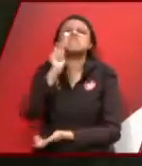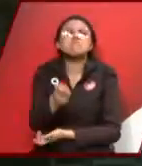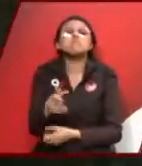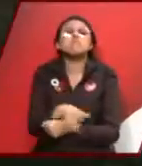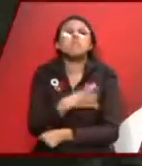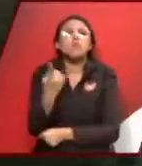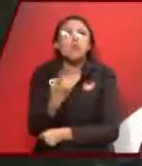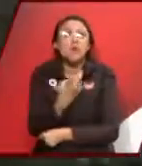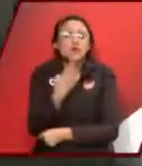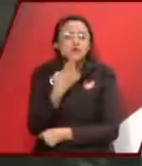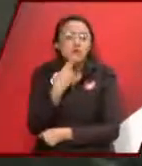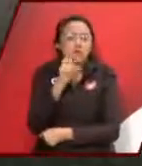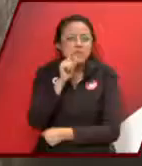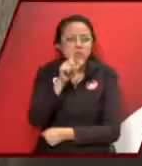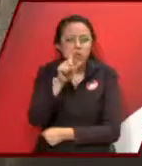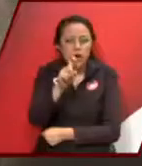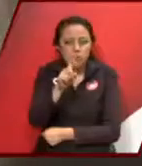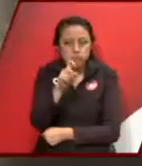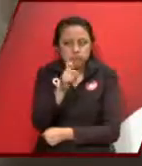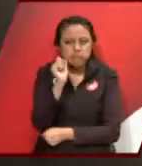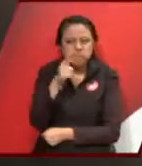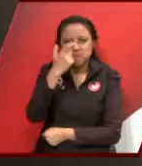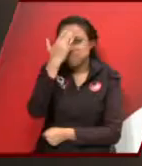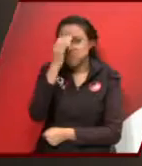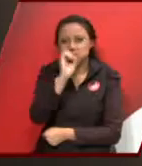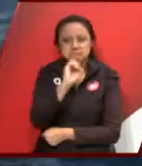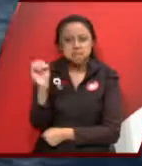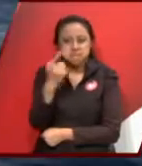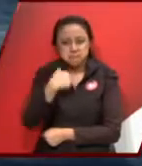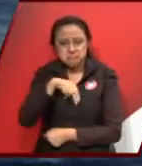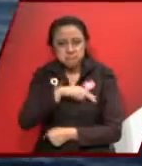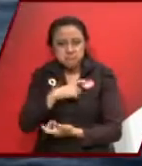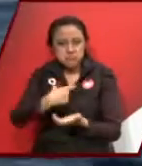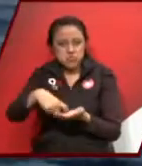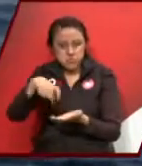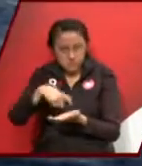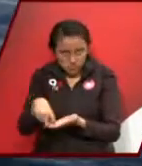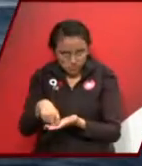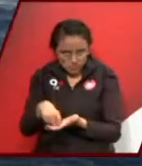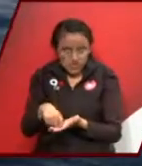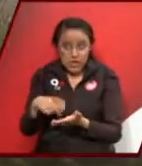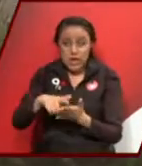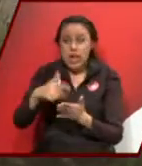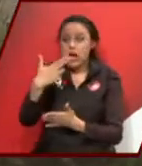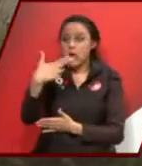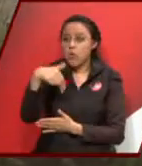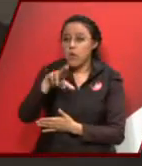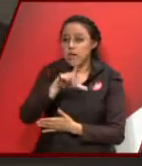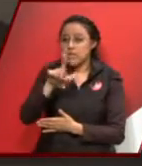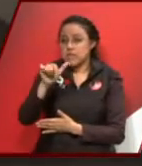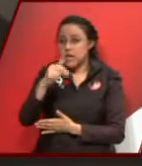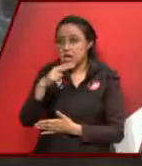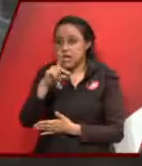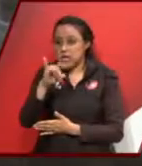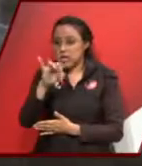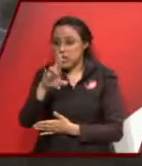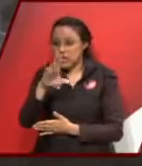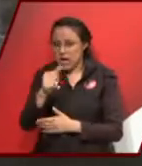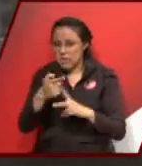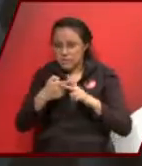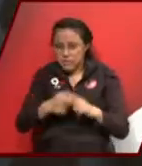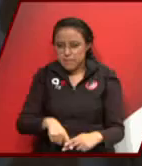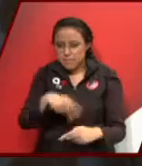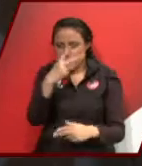que hay usos de este líquido vital que desconocemos como consumidores. La huella hídrica es un concepto que surgió en el